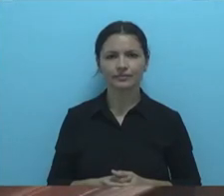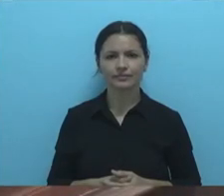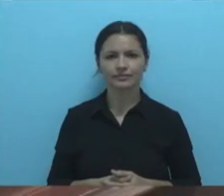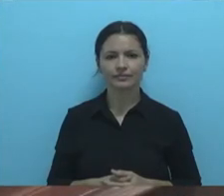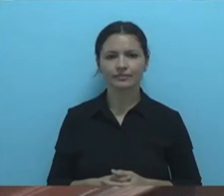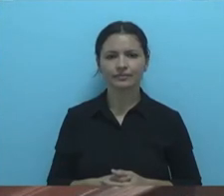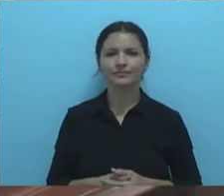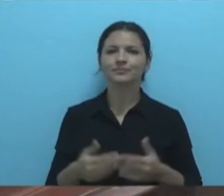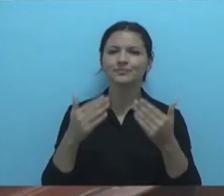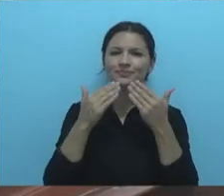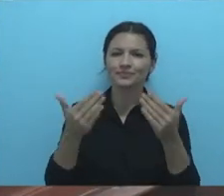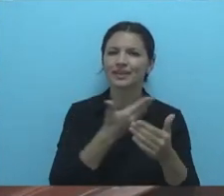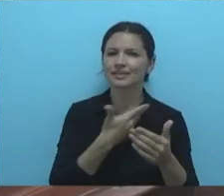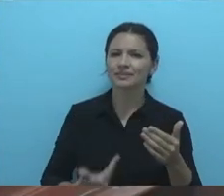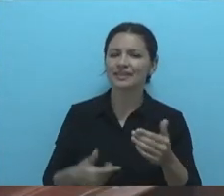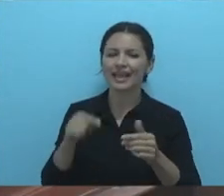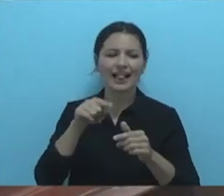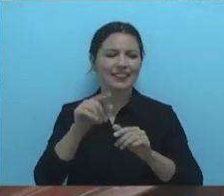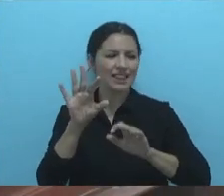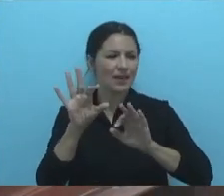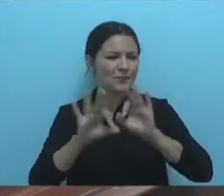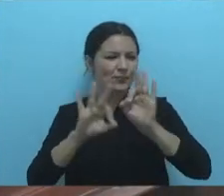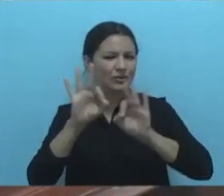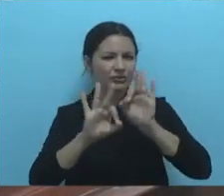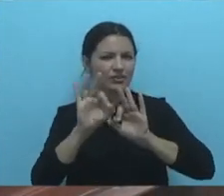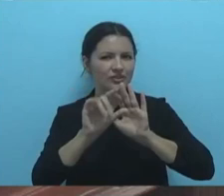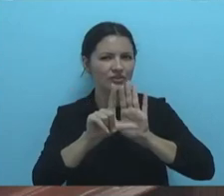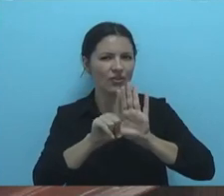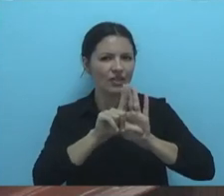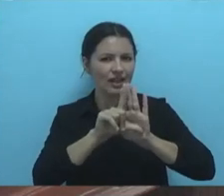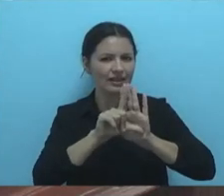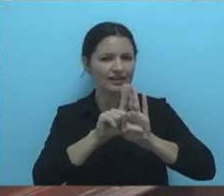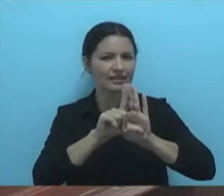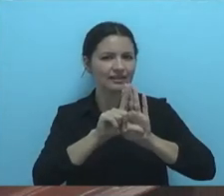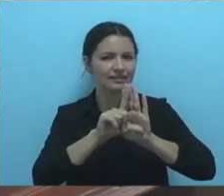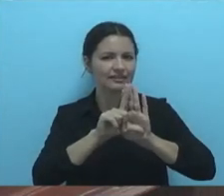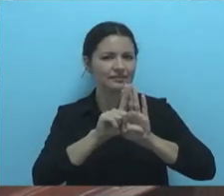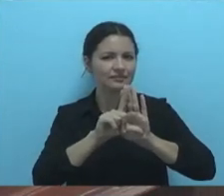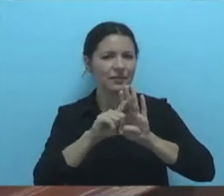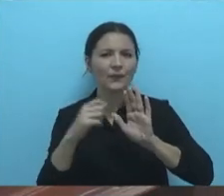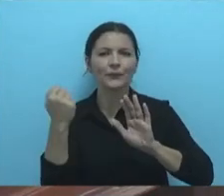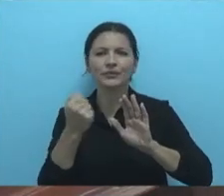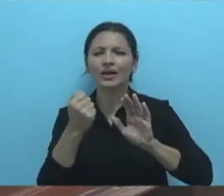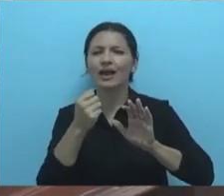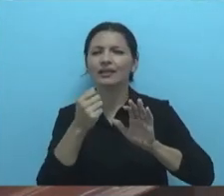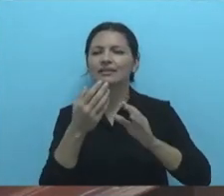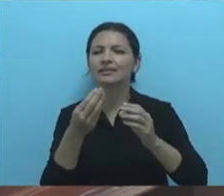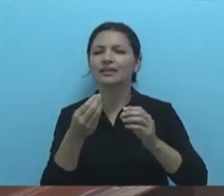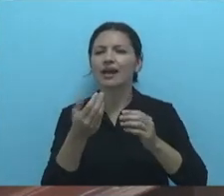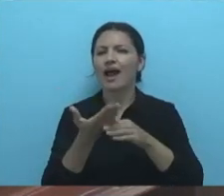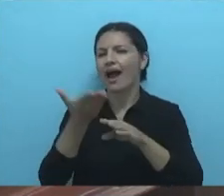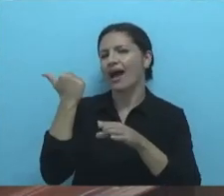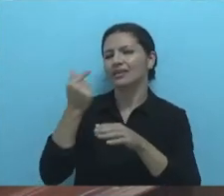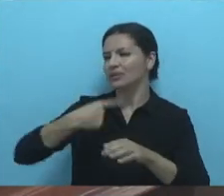Estamos dándole ingreso Y pedimos el tratamiento sobre tablas de este expediente Esta es una ley que sancionamos